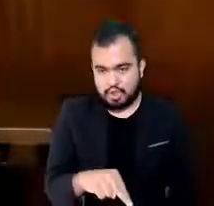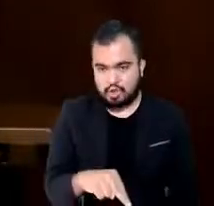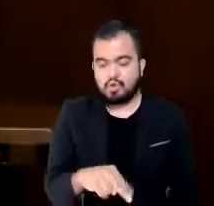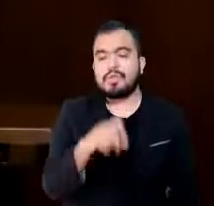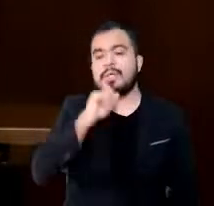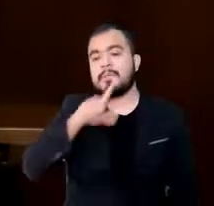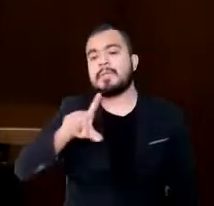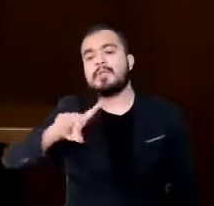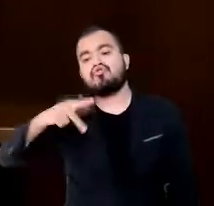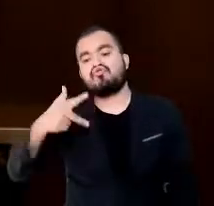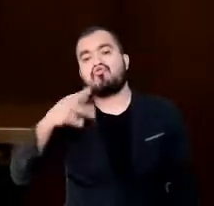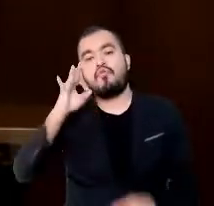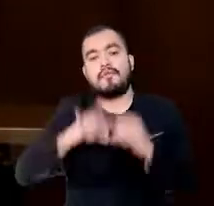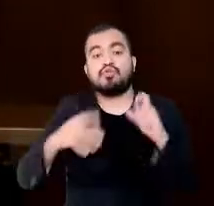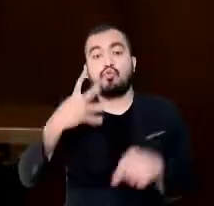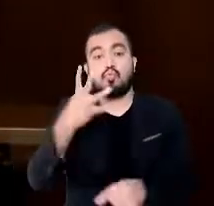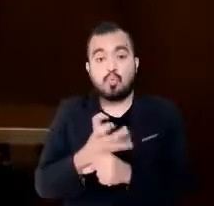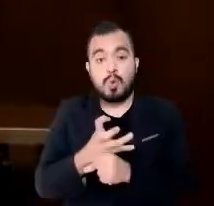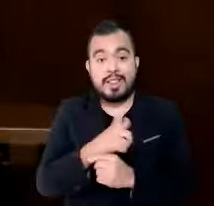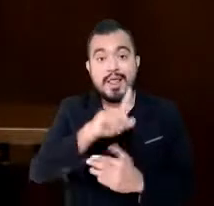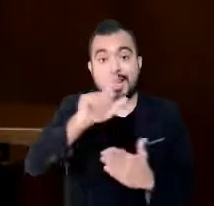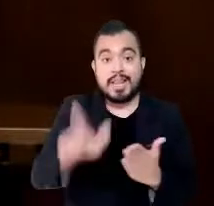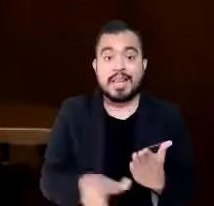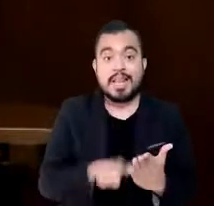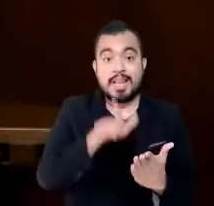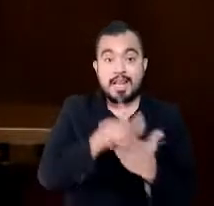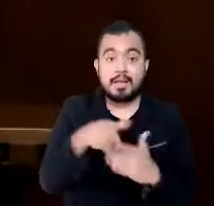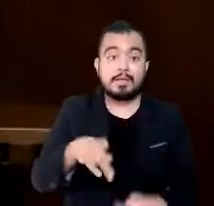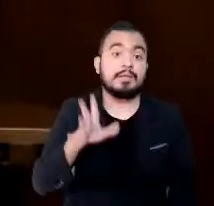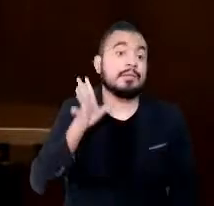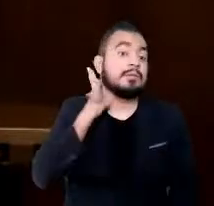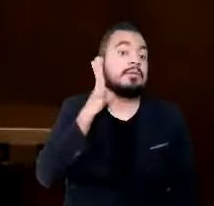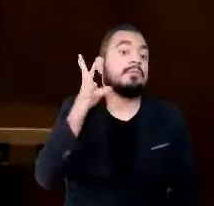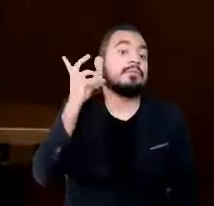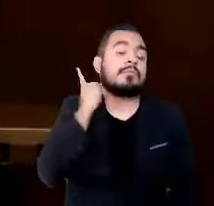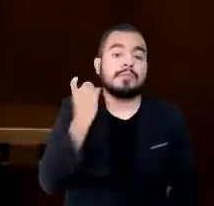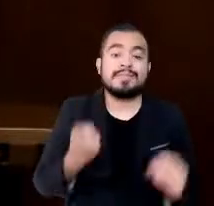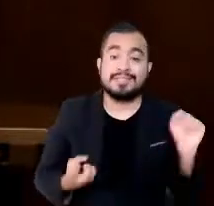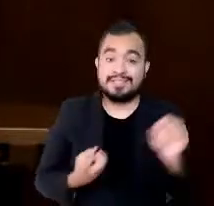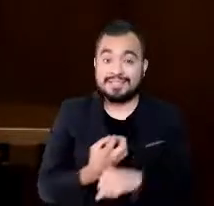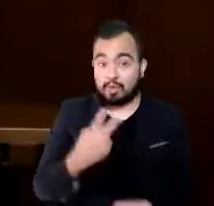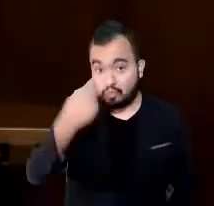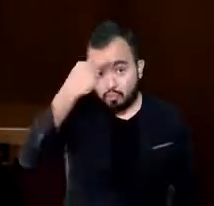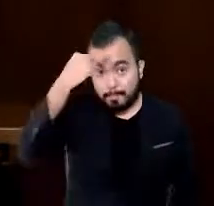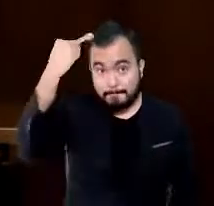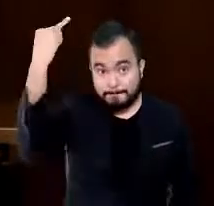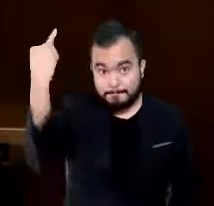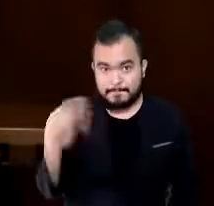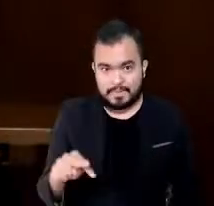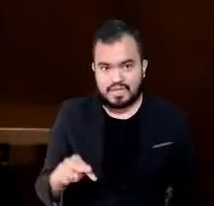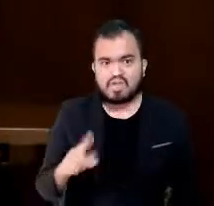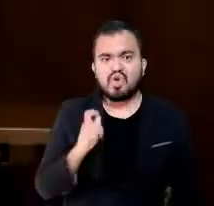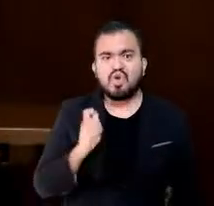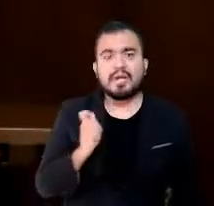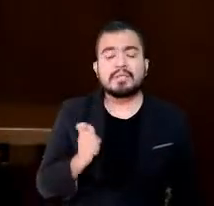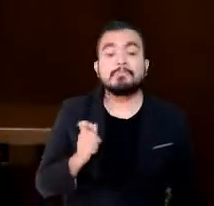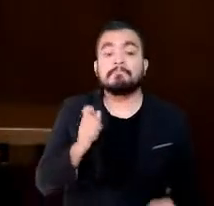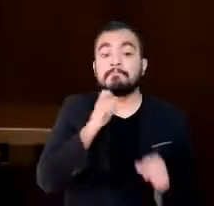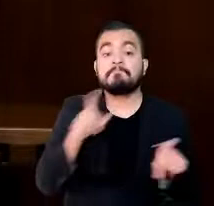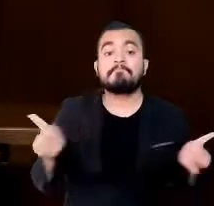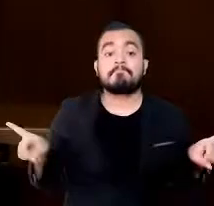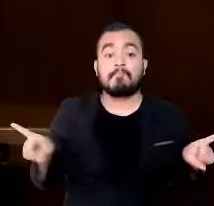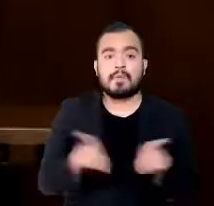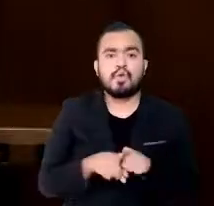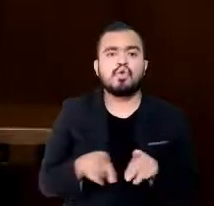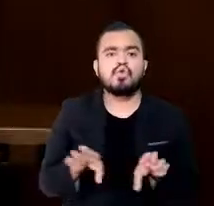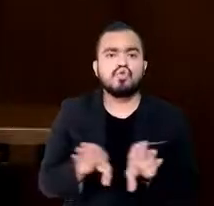y 38, fracción cuarta de la Ley Orgánica del Poder Legislativo del Estado Libre y Soberano de México, ha tenido a bien emitir